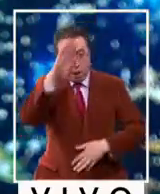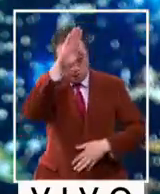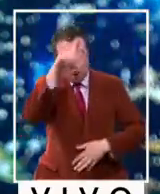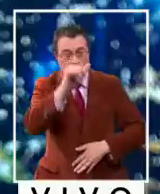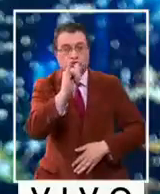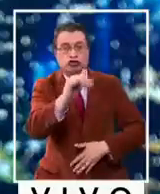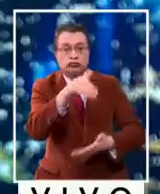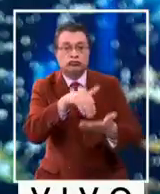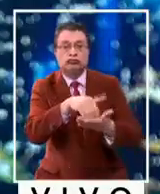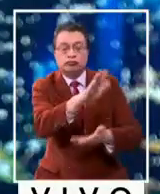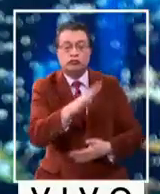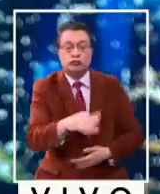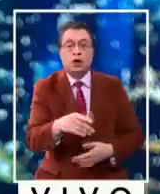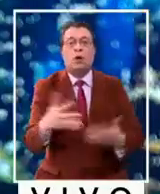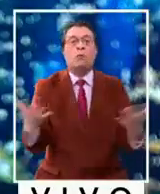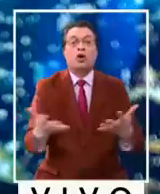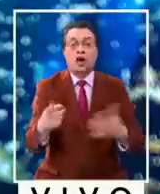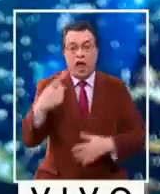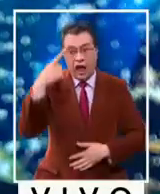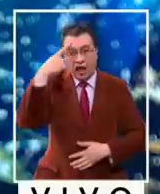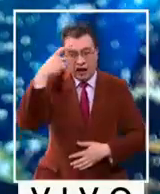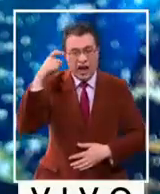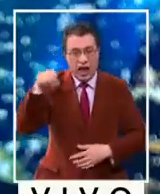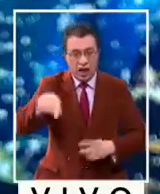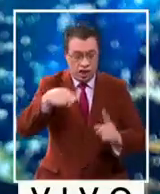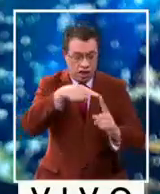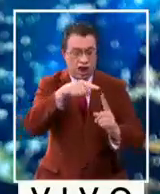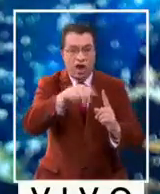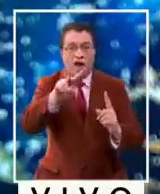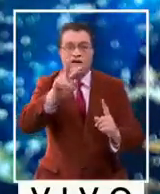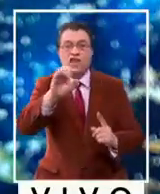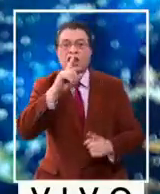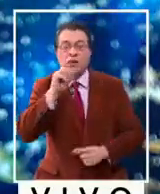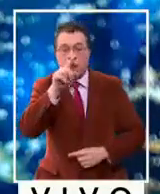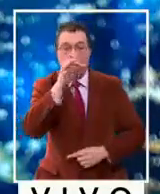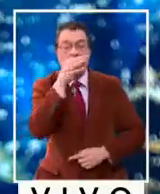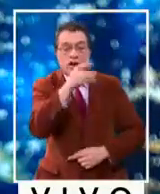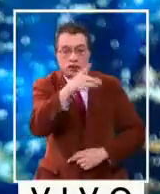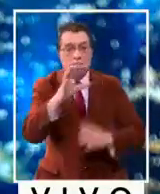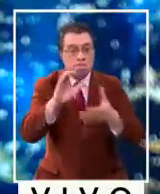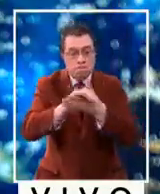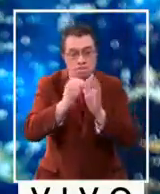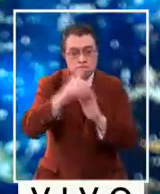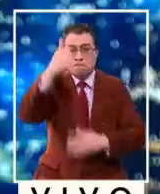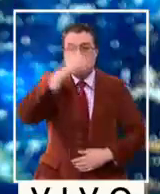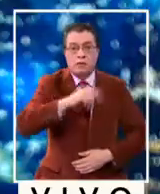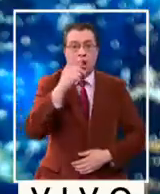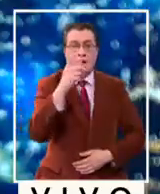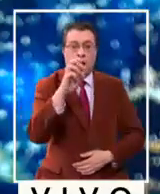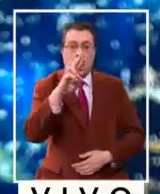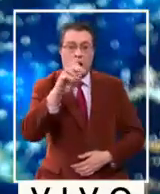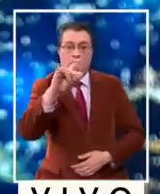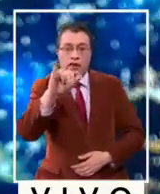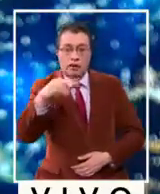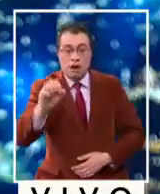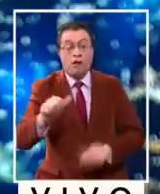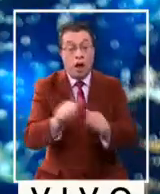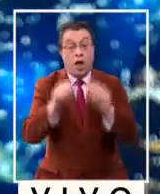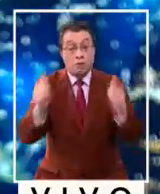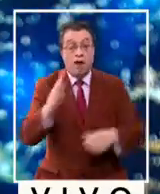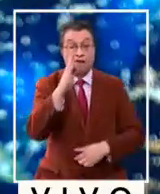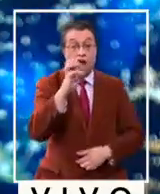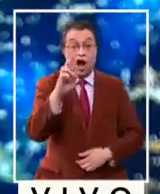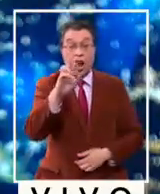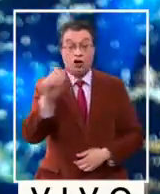acepta es justamente porque les cree a las víctimas, esas que lo acusaron como encubridor de Caradima. Es más, Barros agradece a los que